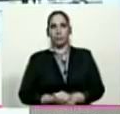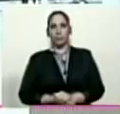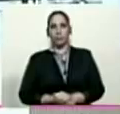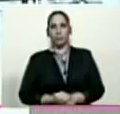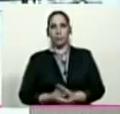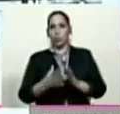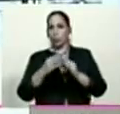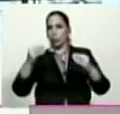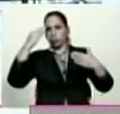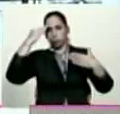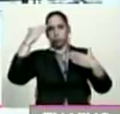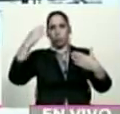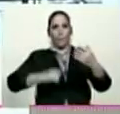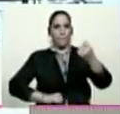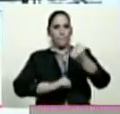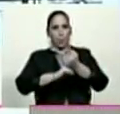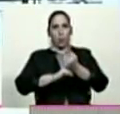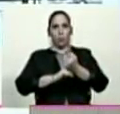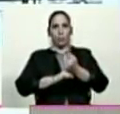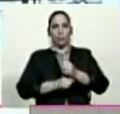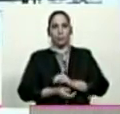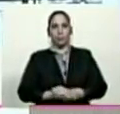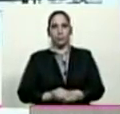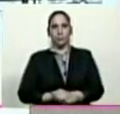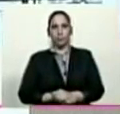Todo mi saludo y apoyo a la región occidental.